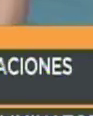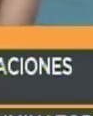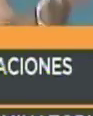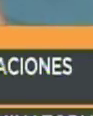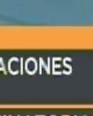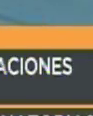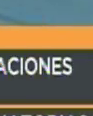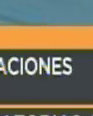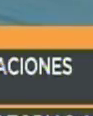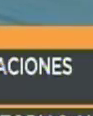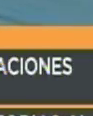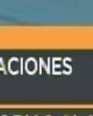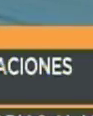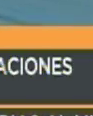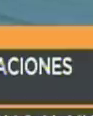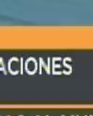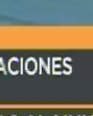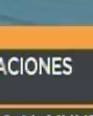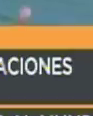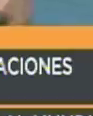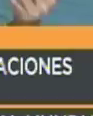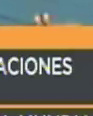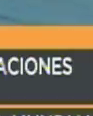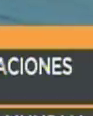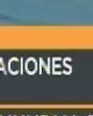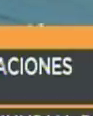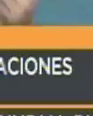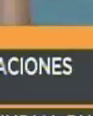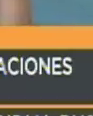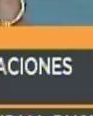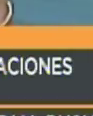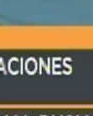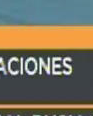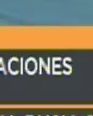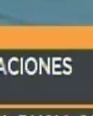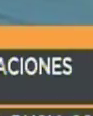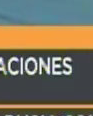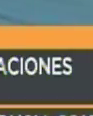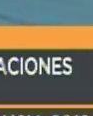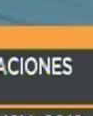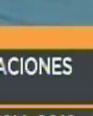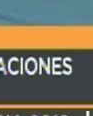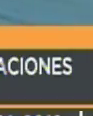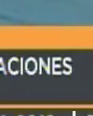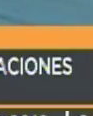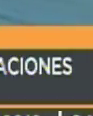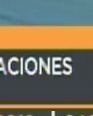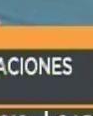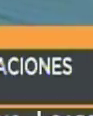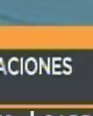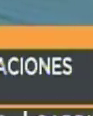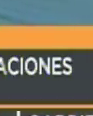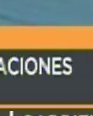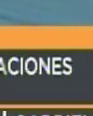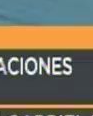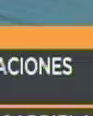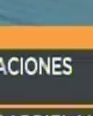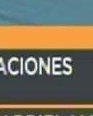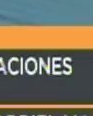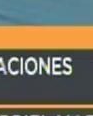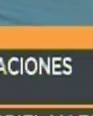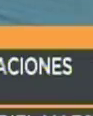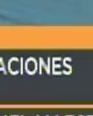los victimarios principalmente son jóvenes y las víctimas mayoritariamente son jóvenes. Así que la